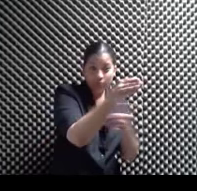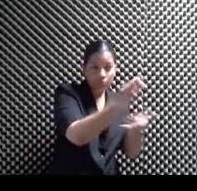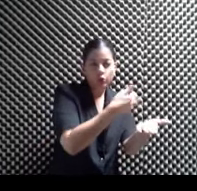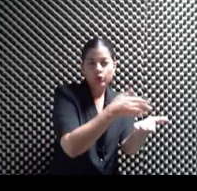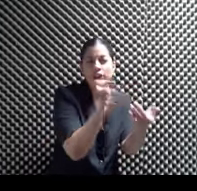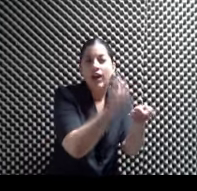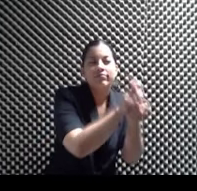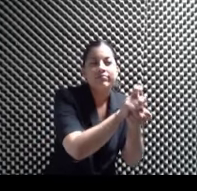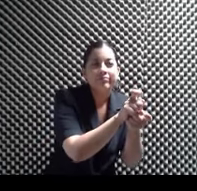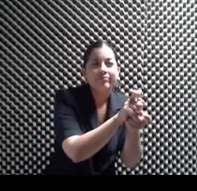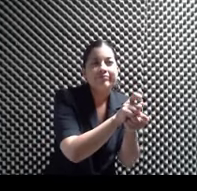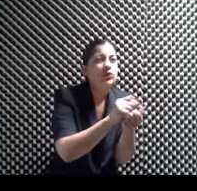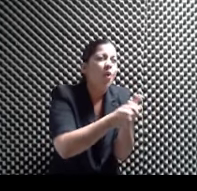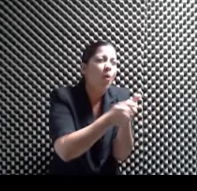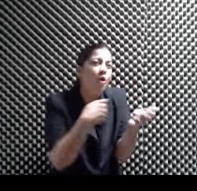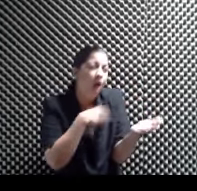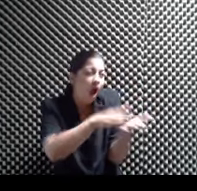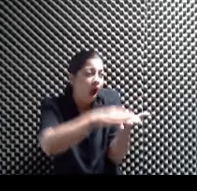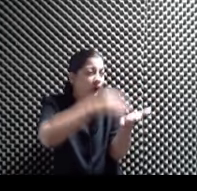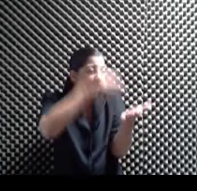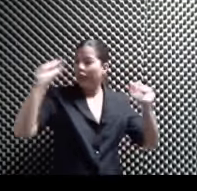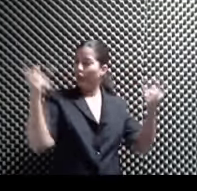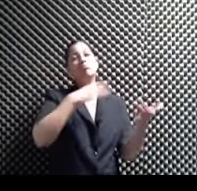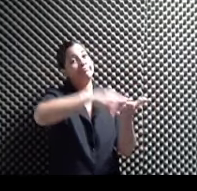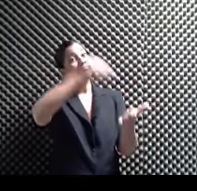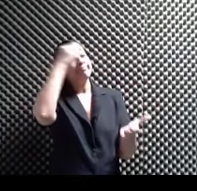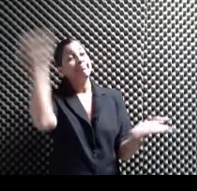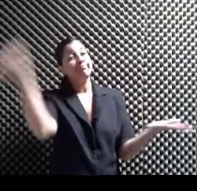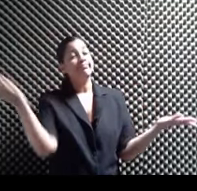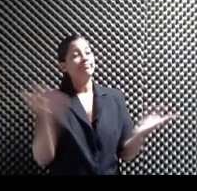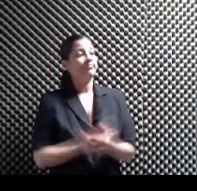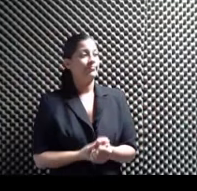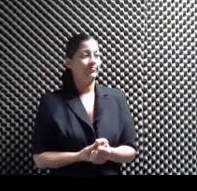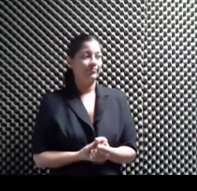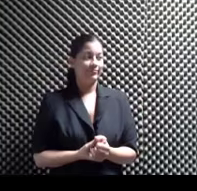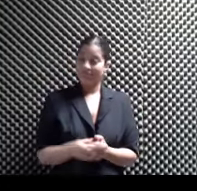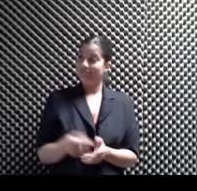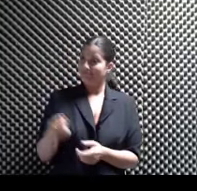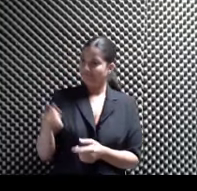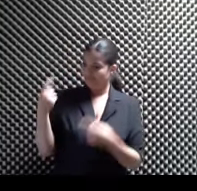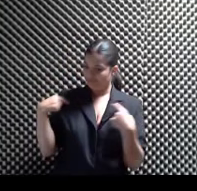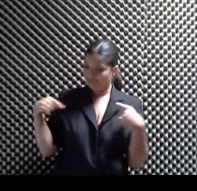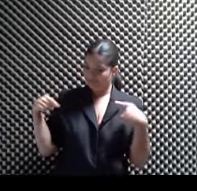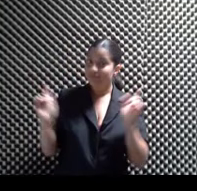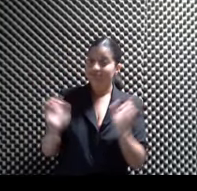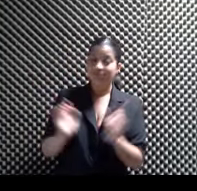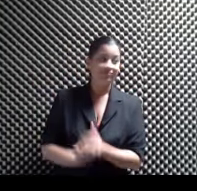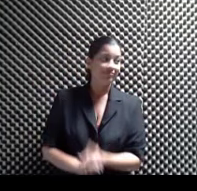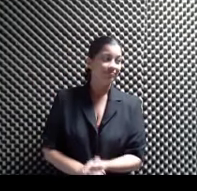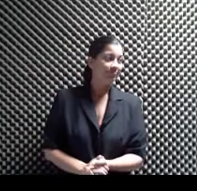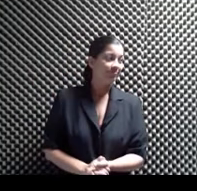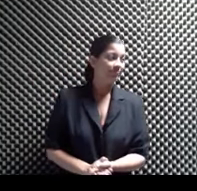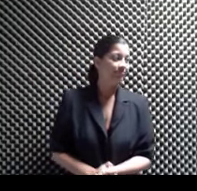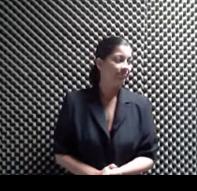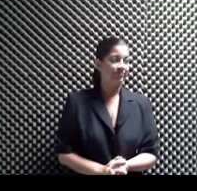Y ahí lo tiene Y aprendo de todo Aprendo de todo Para llegar Mira A FM Quinteto